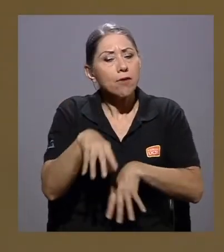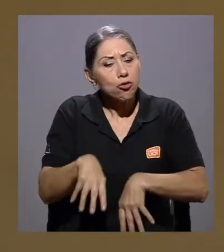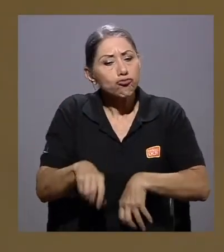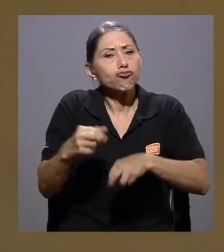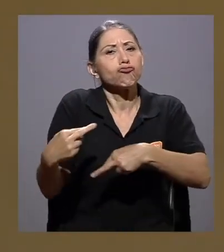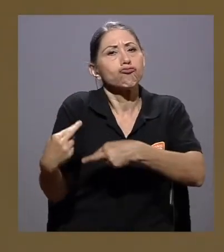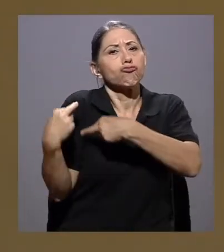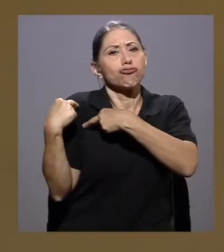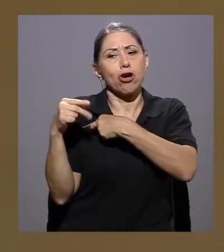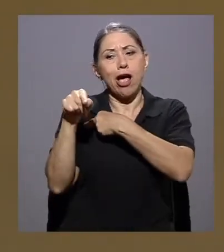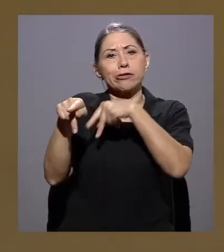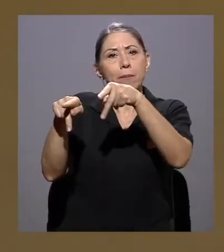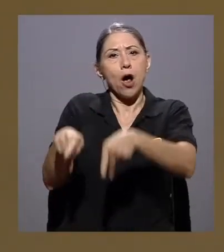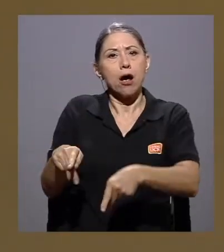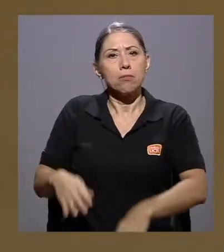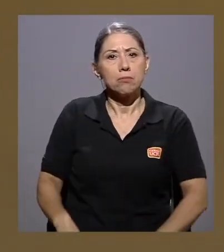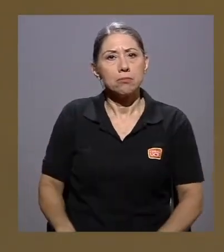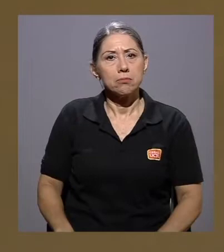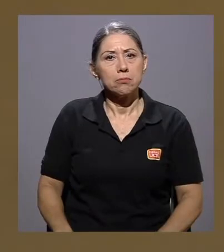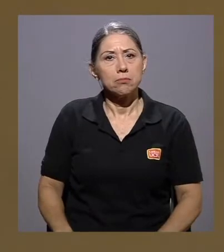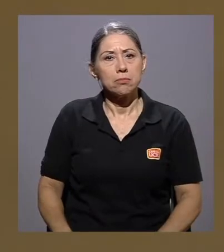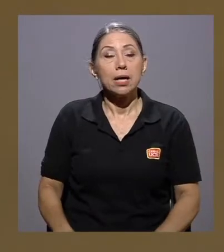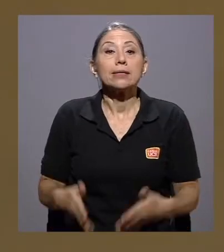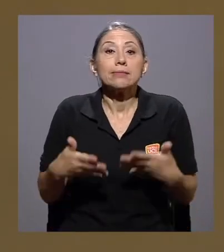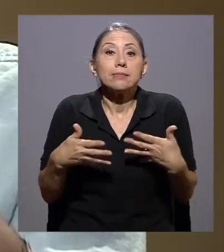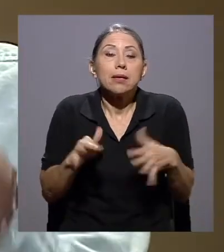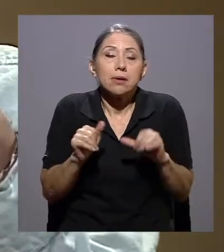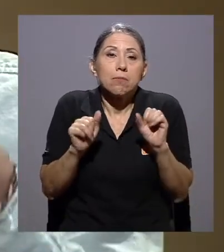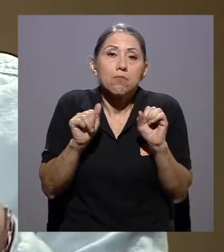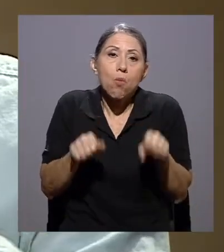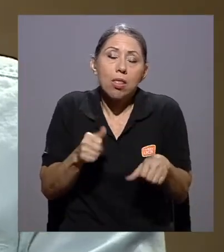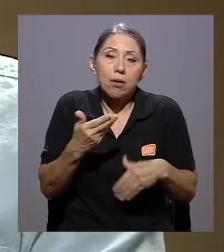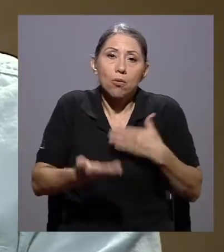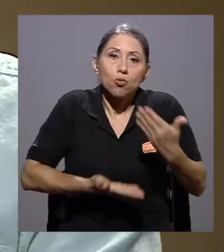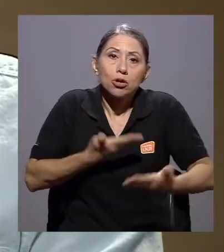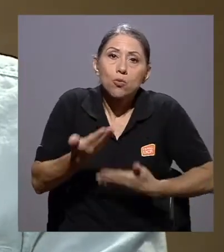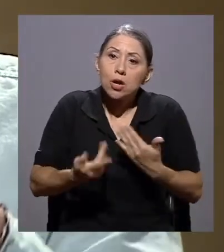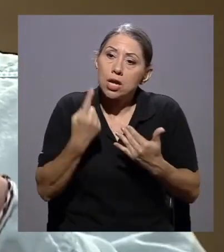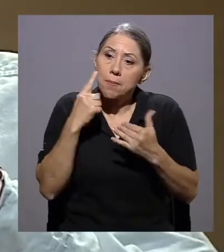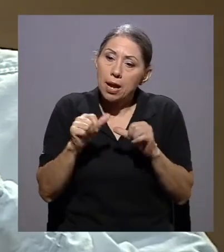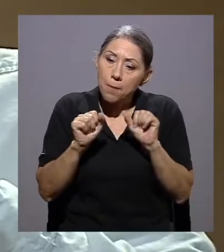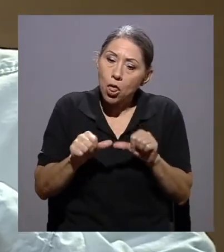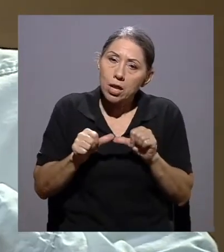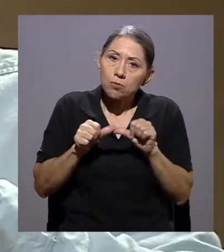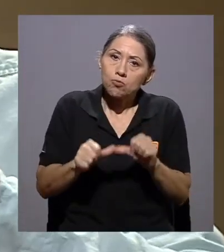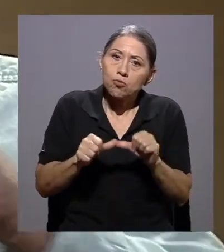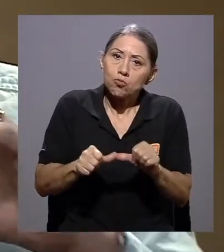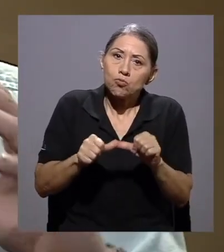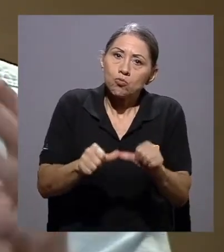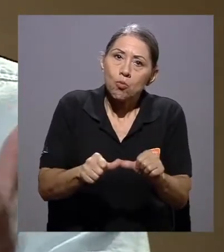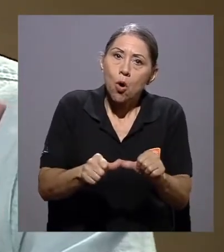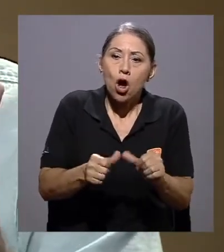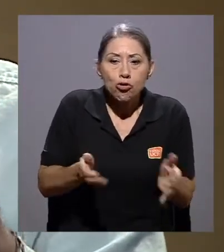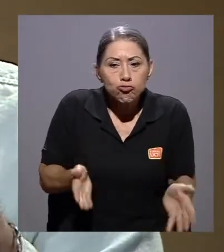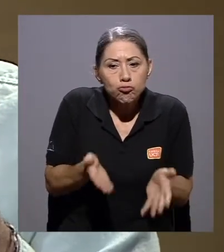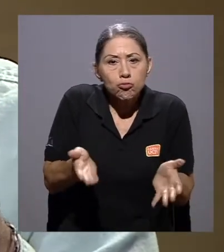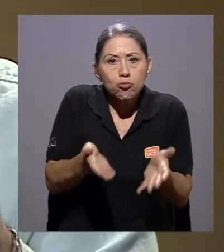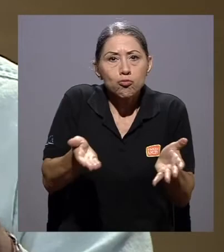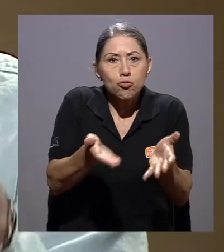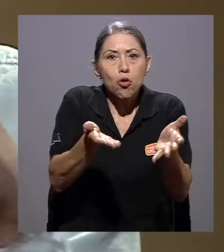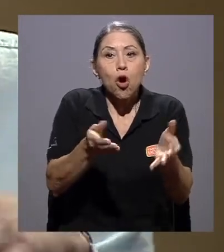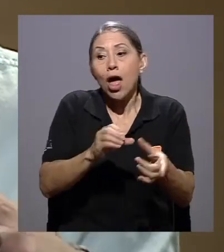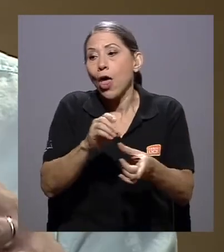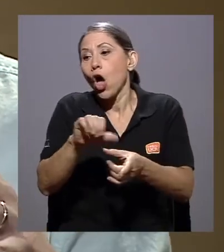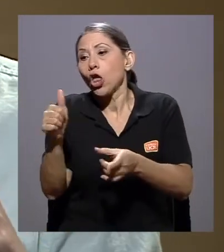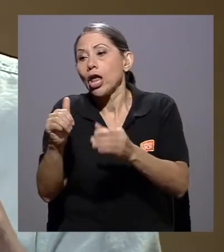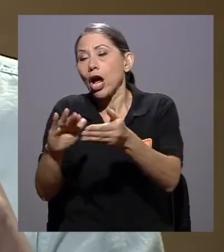sea que pueda contribuir activamente en su propio sostenimiento y en el sostenimiento del resto de la comunidad política,